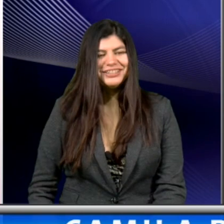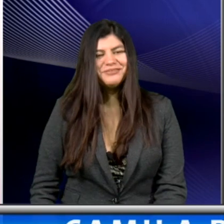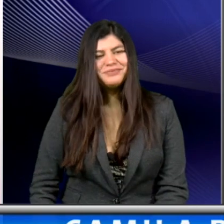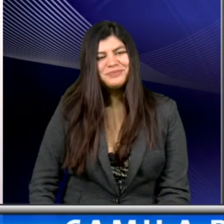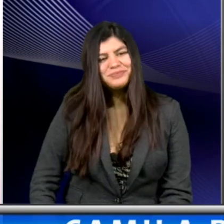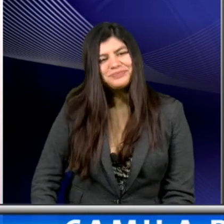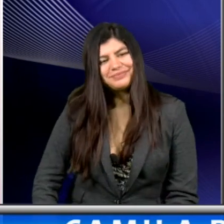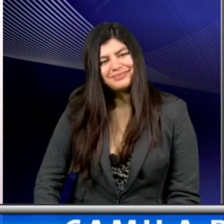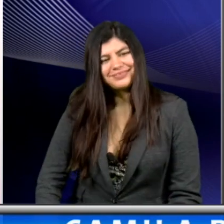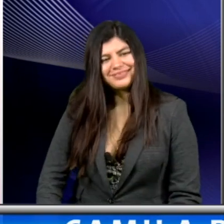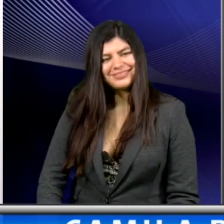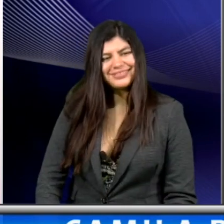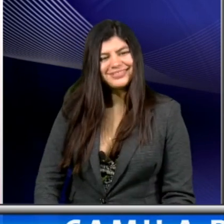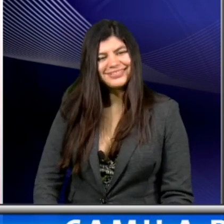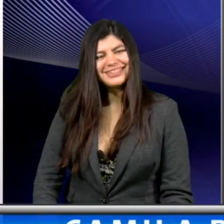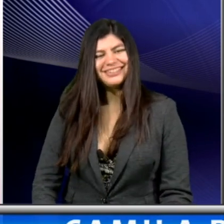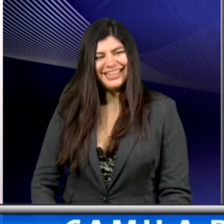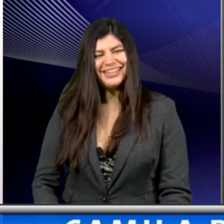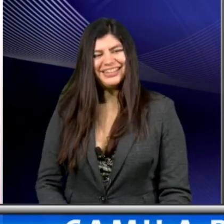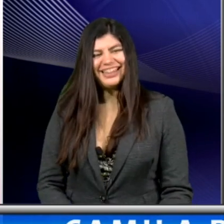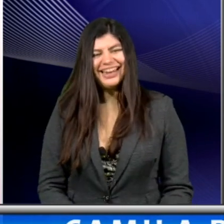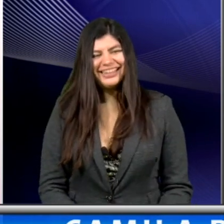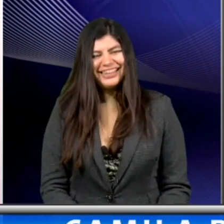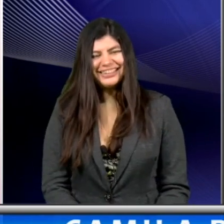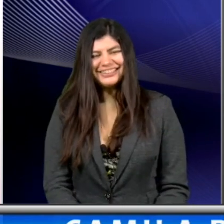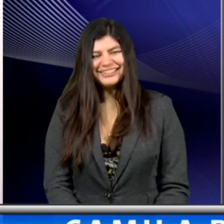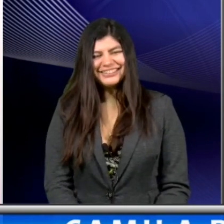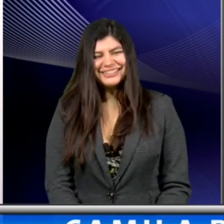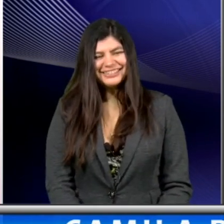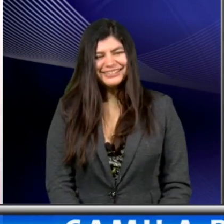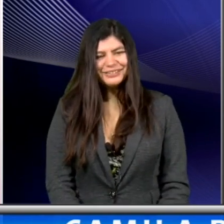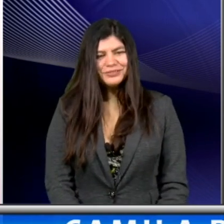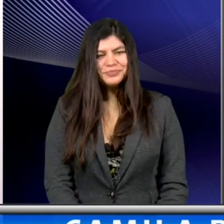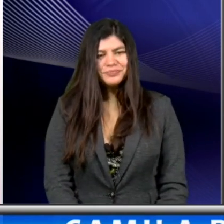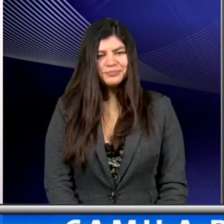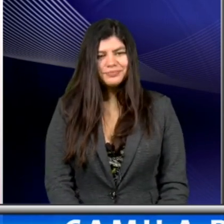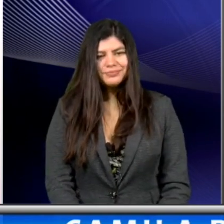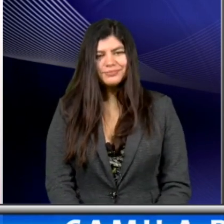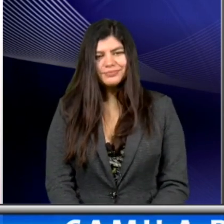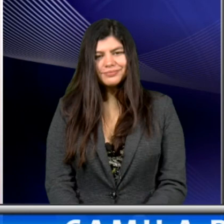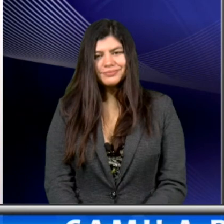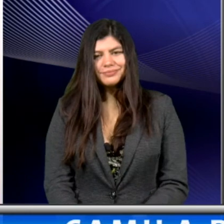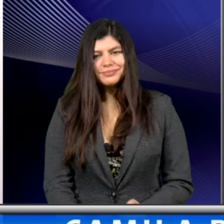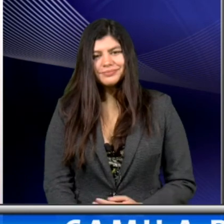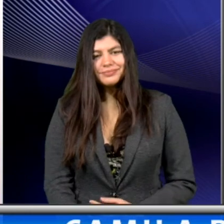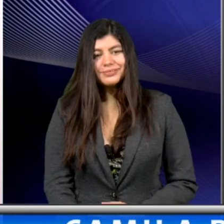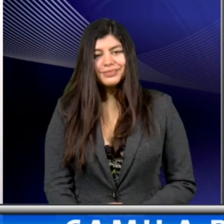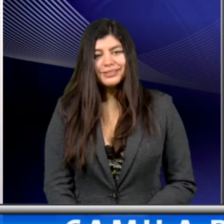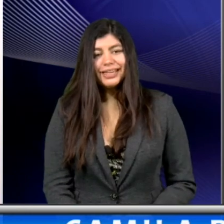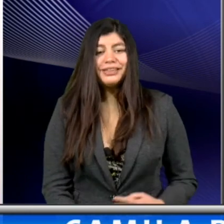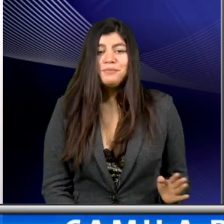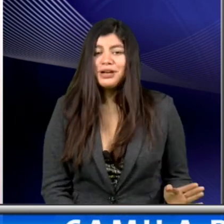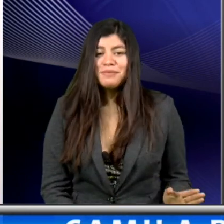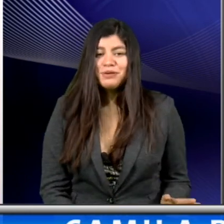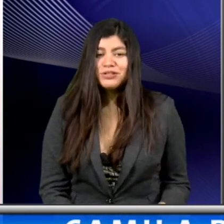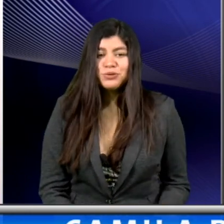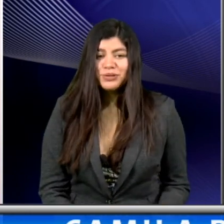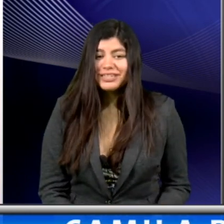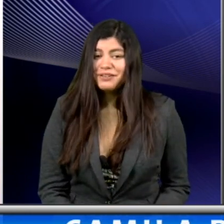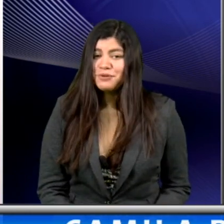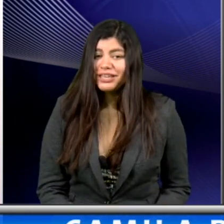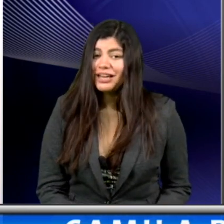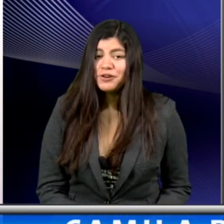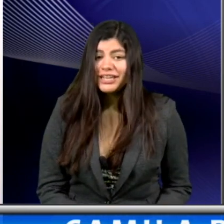Ahí sí. ¿Sí? Sí, adelante. La conexión ha estado pésimo. Estamos en el Maule